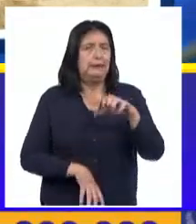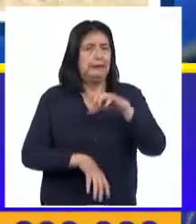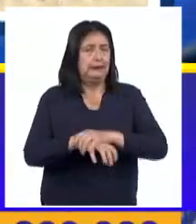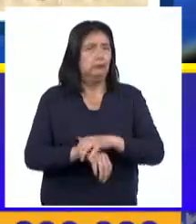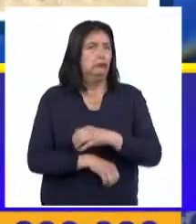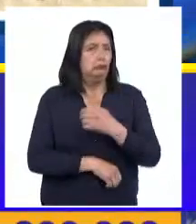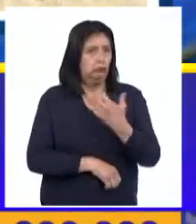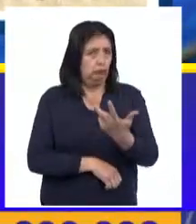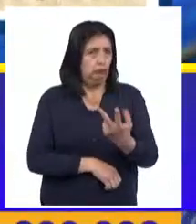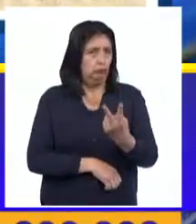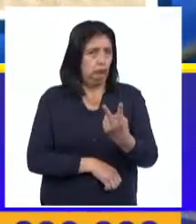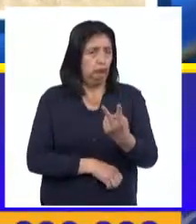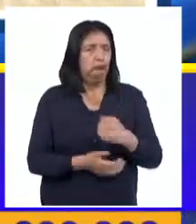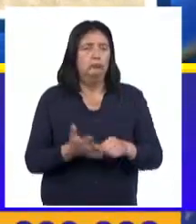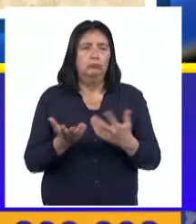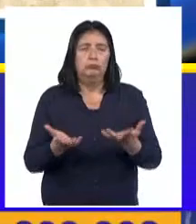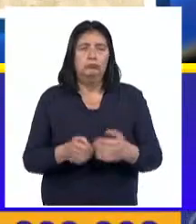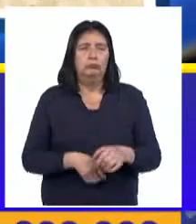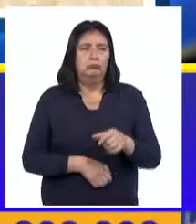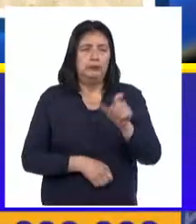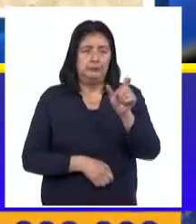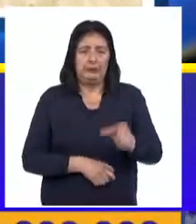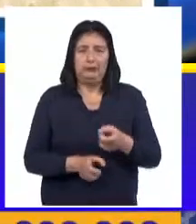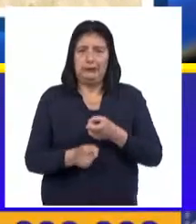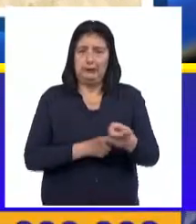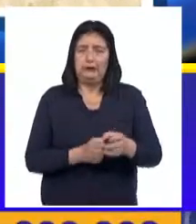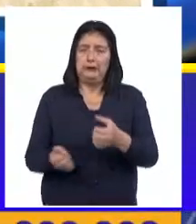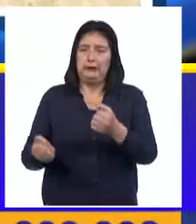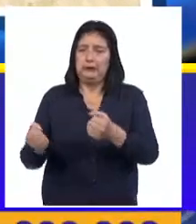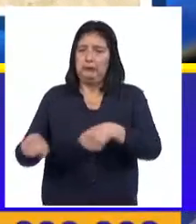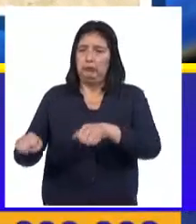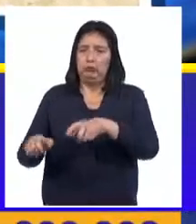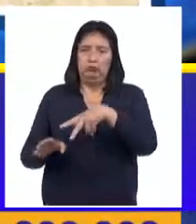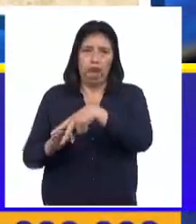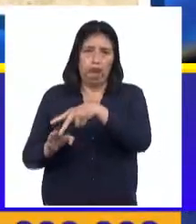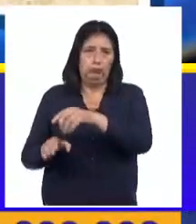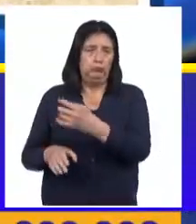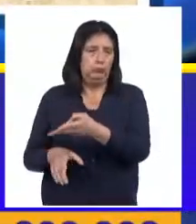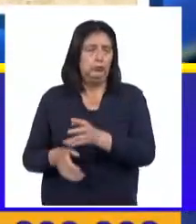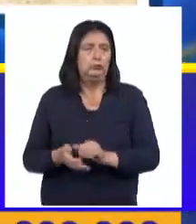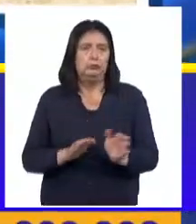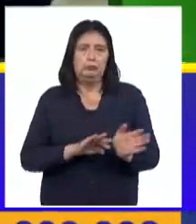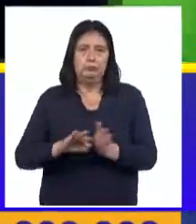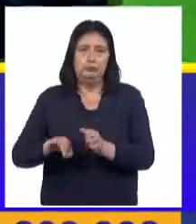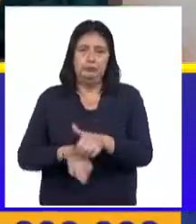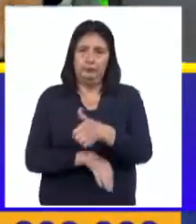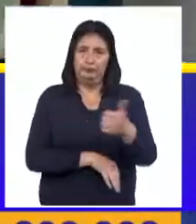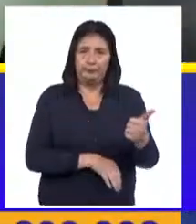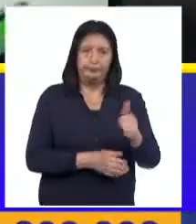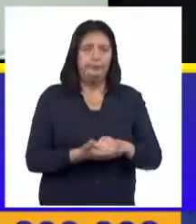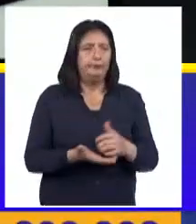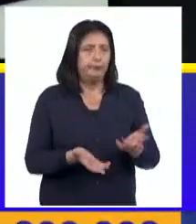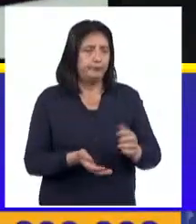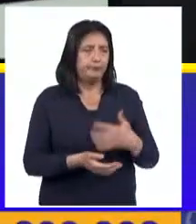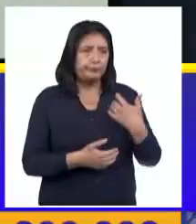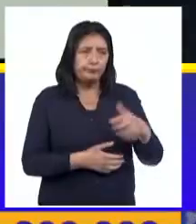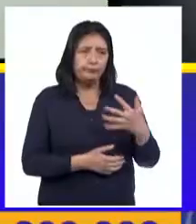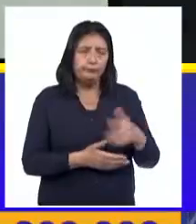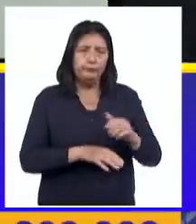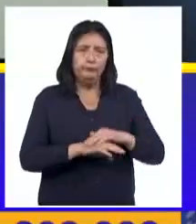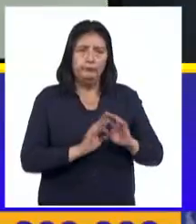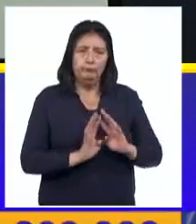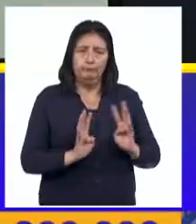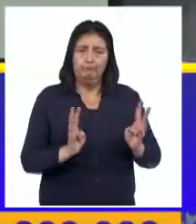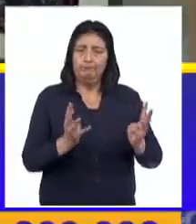captura de 2 de ellos, al herido y al conductor de la motocicleta. Paralelamente, nuevamente con el tema del plan